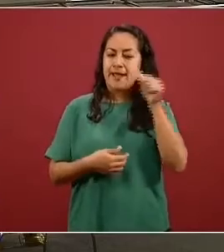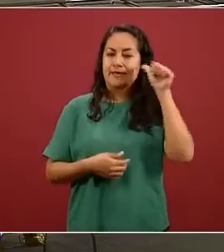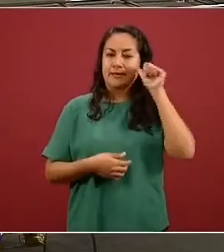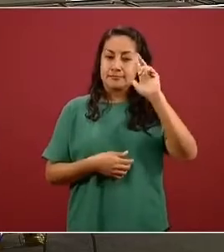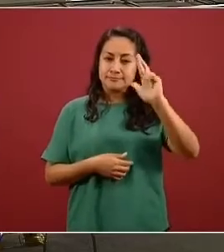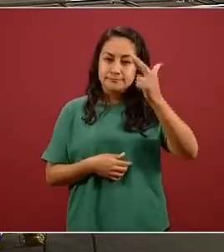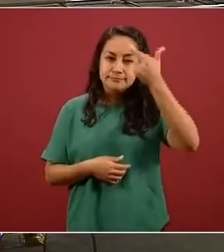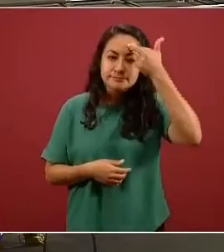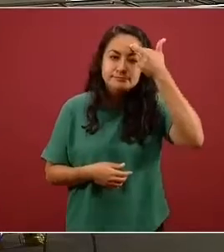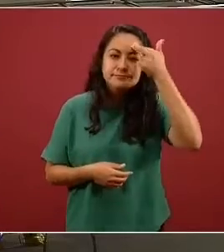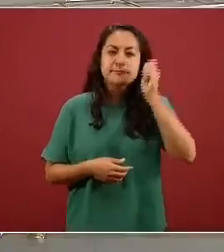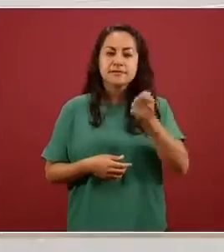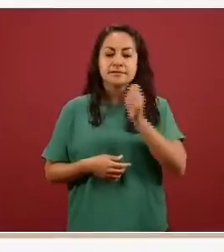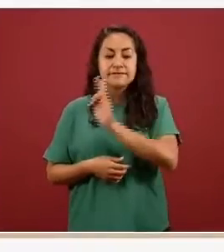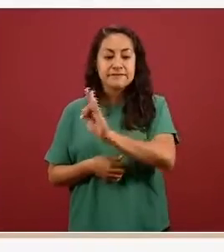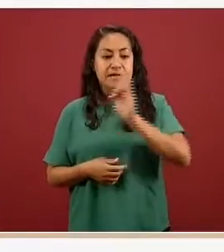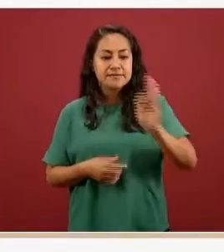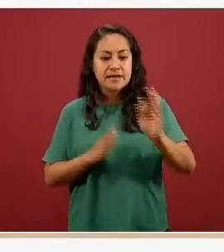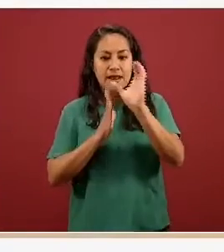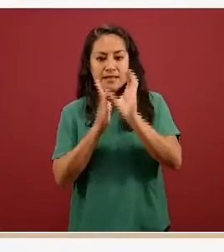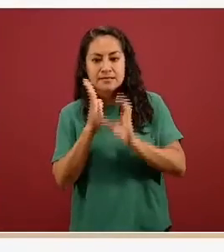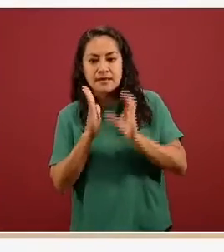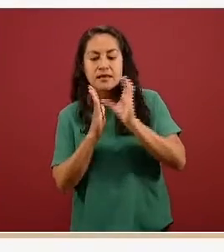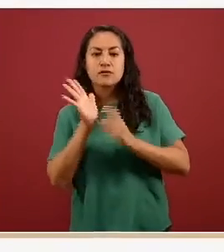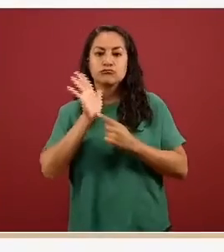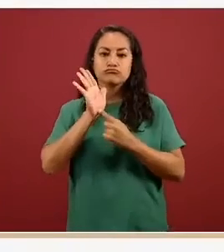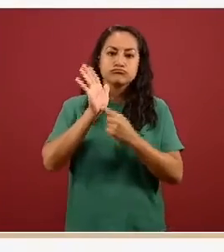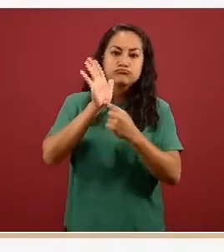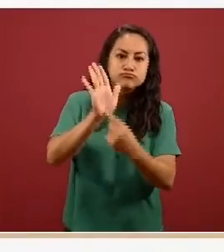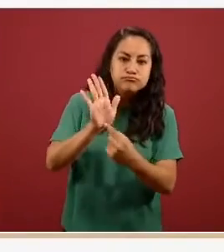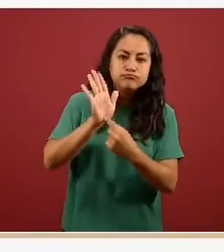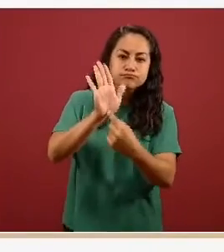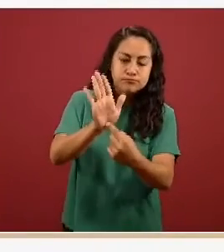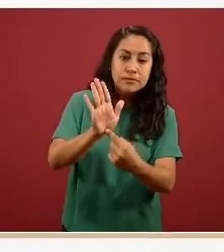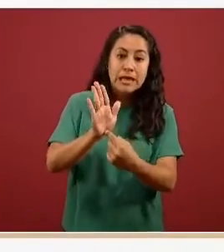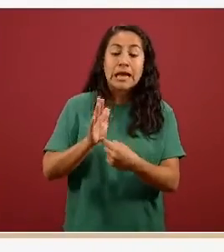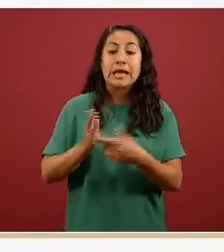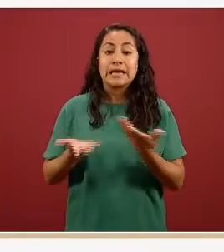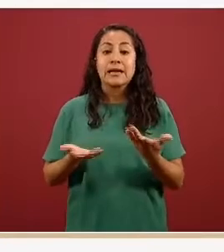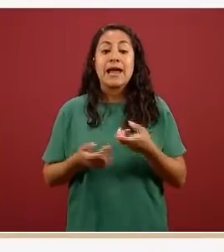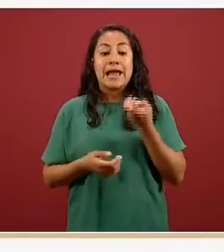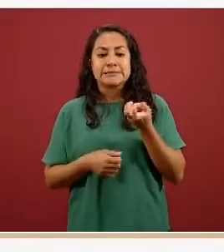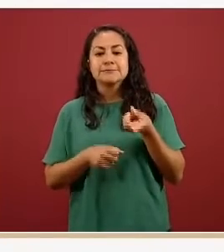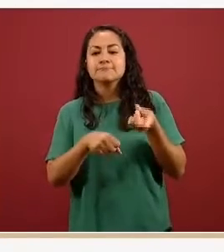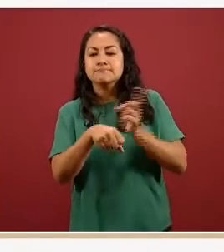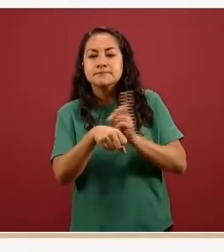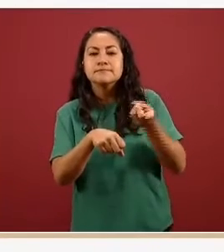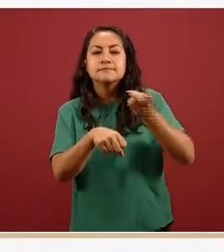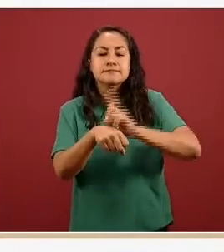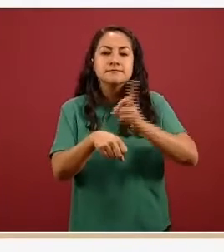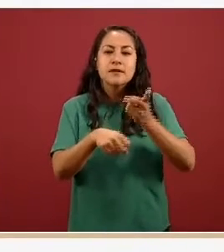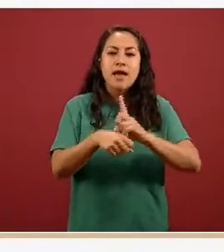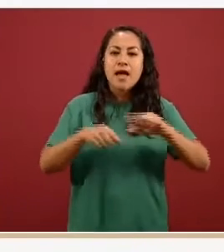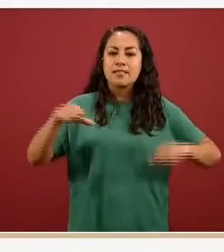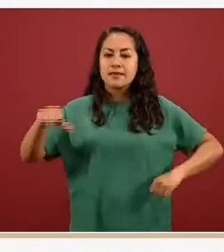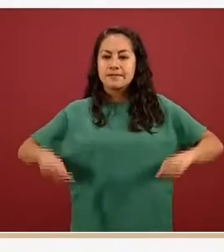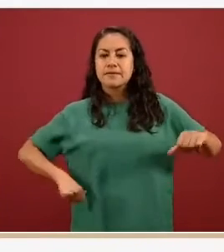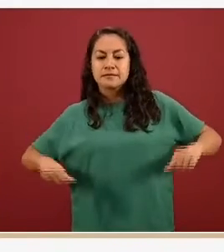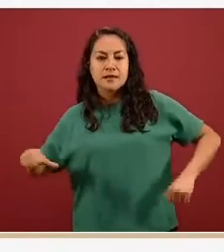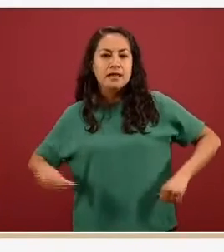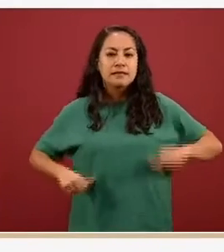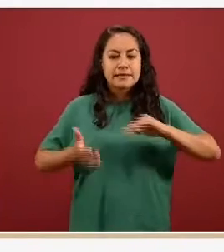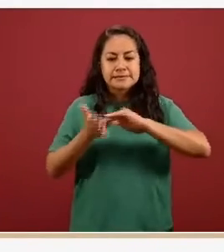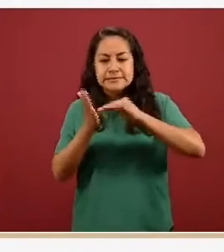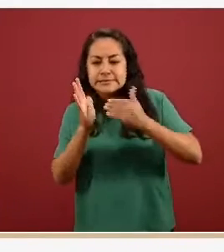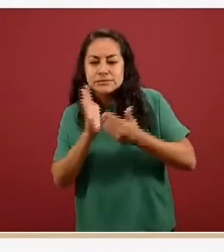estamos viendo cómo vamos avanzando en el día con día, en las diferentes actividades y estrategias. 33 días ya desde